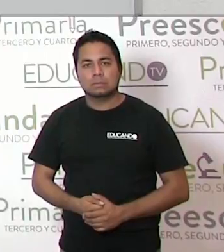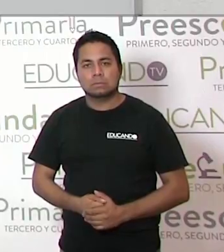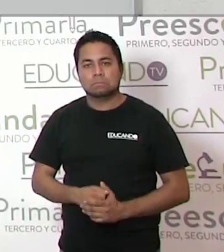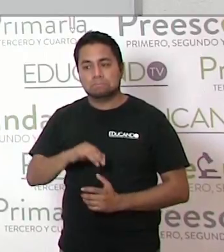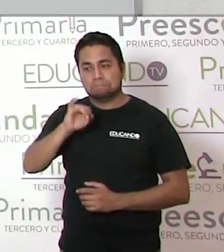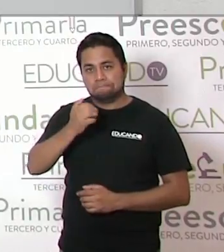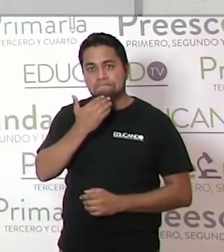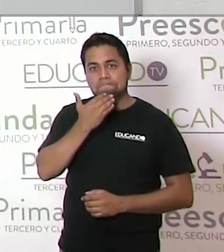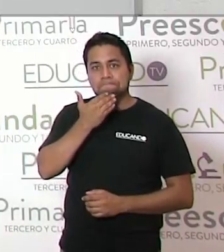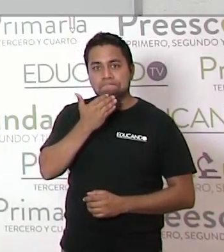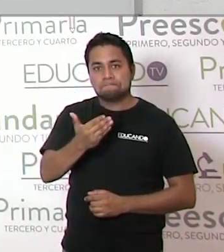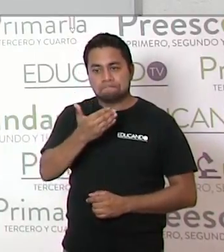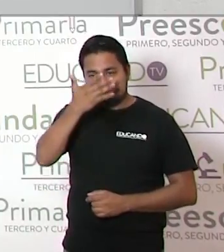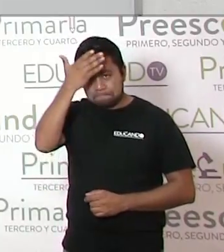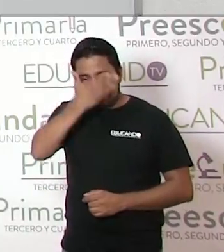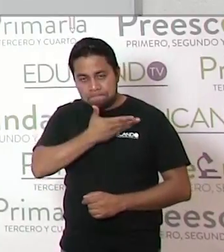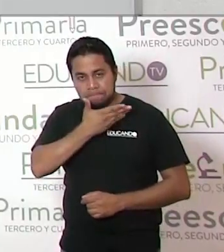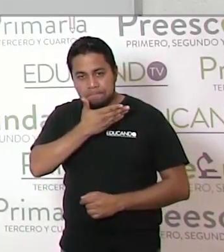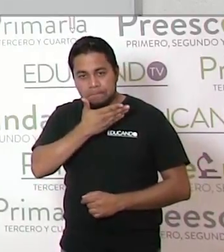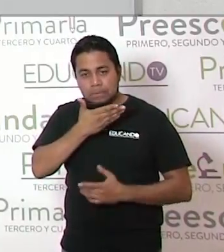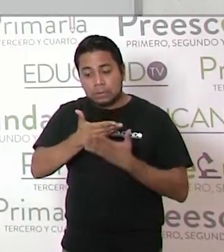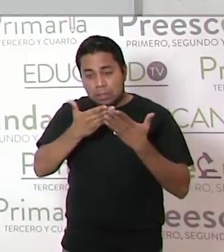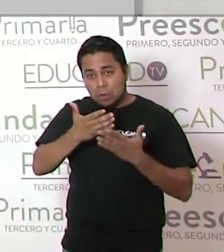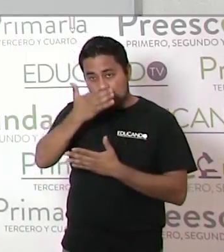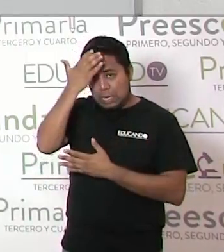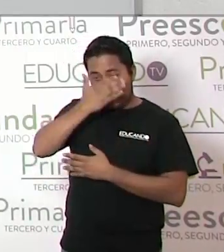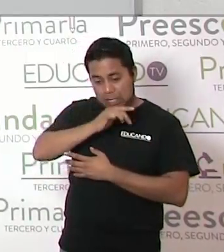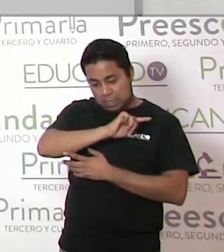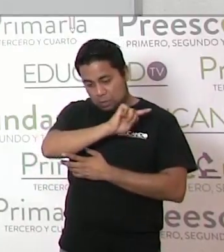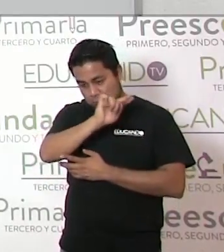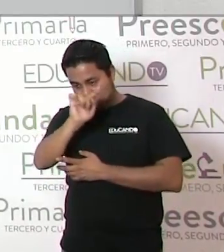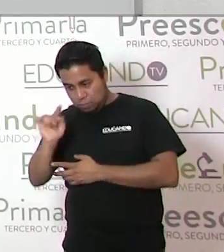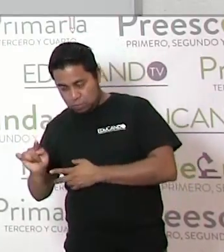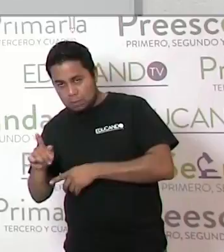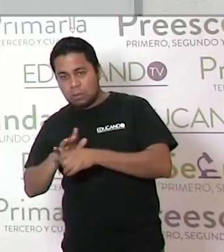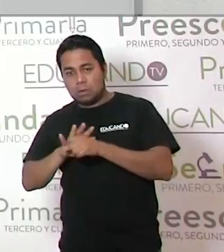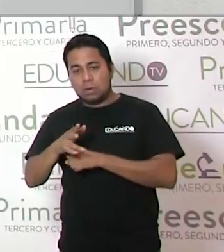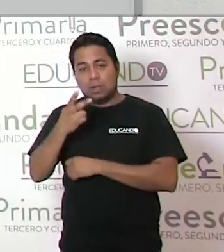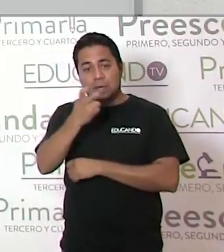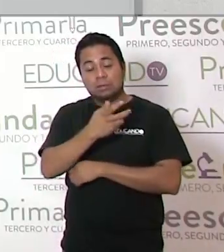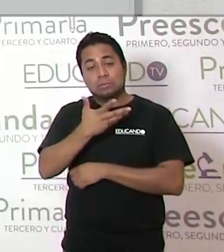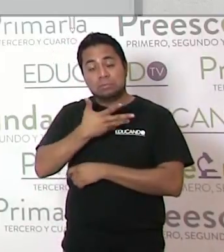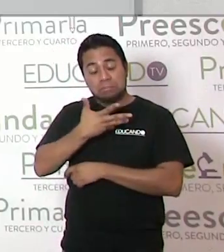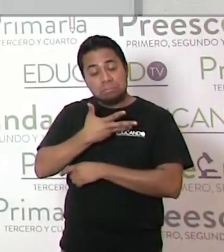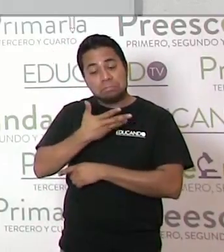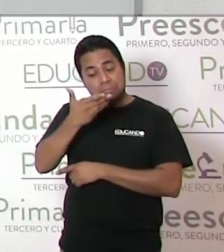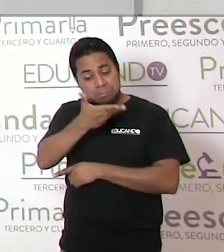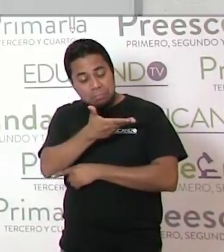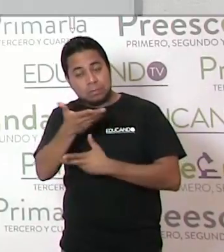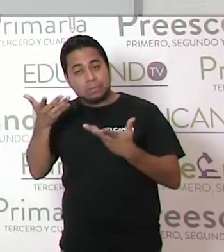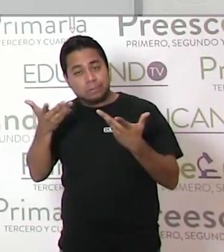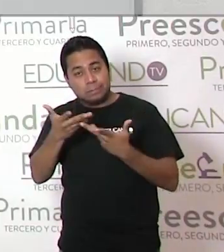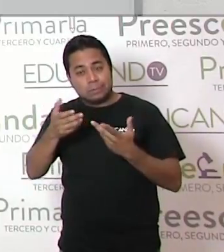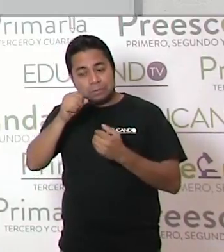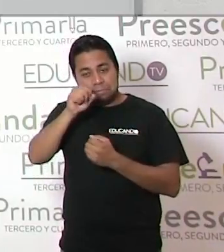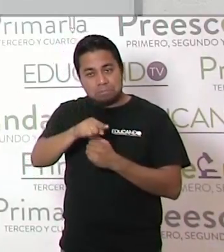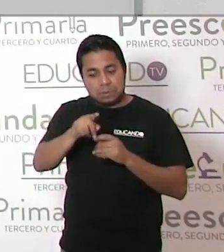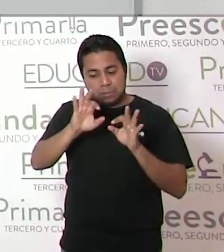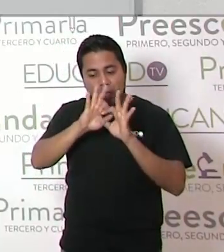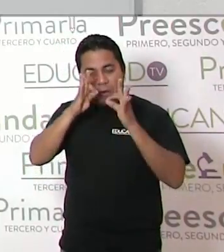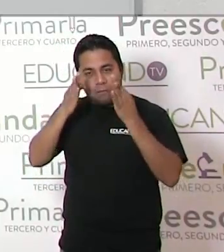¿Sí? Y la cara curva, pues es aquí, donde se genera el